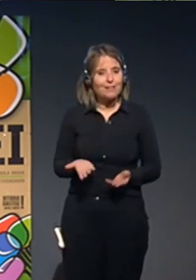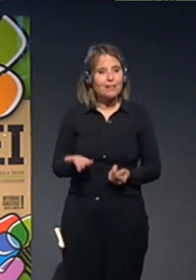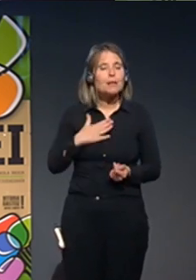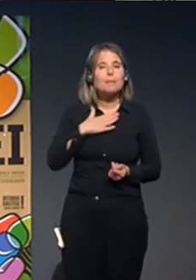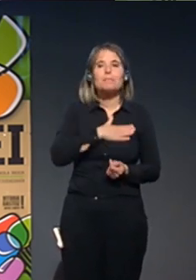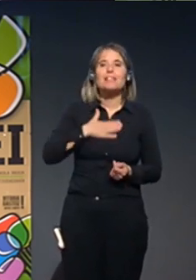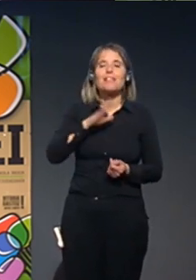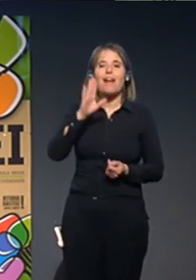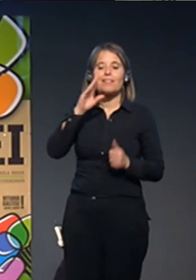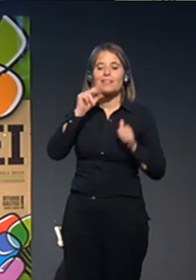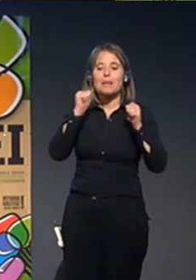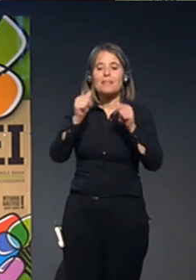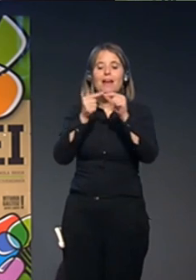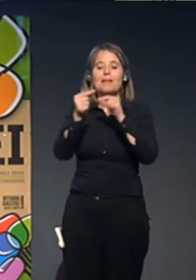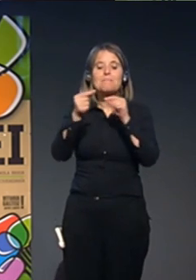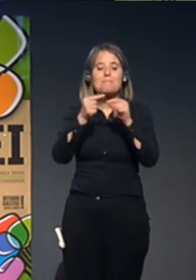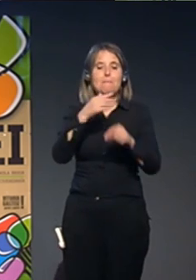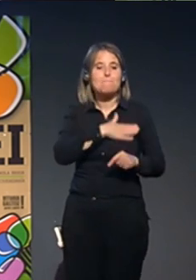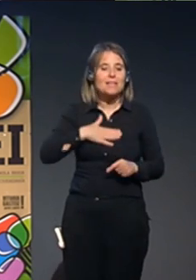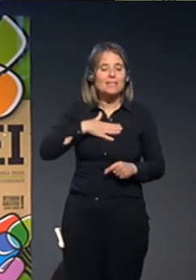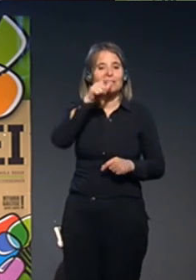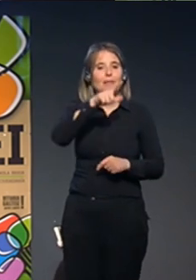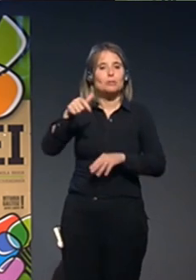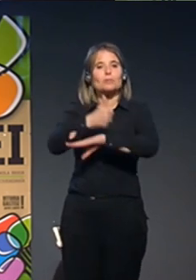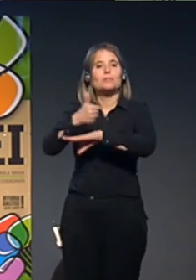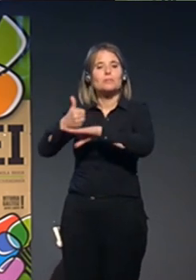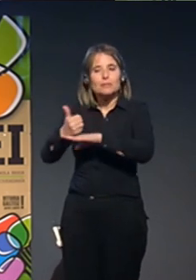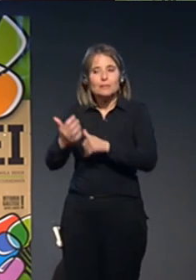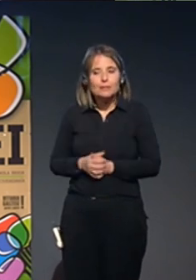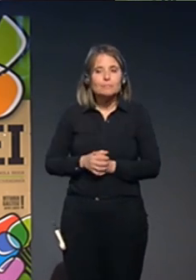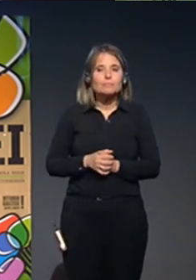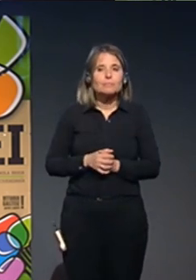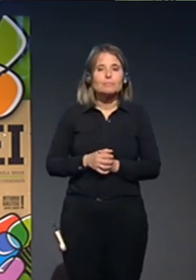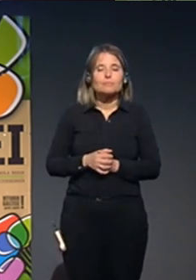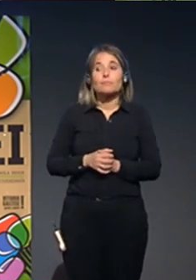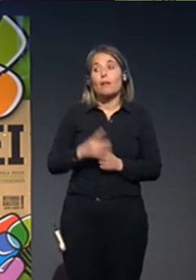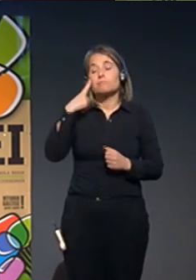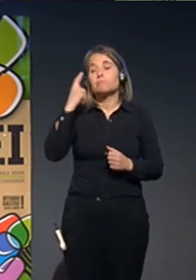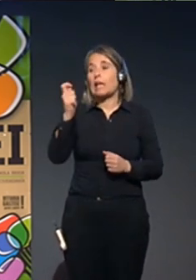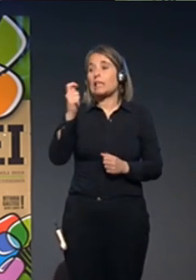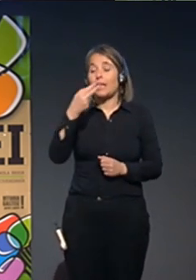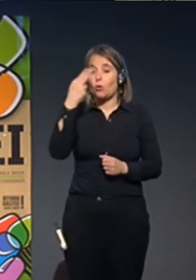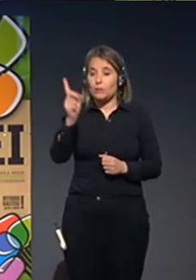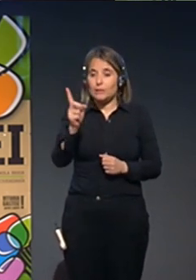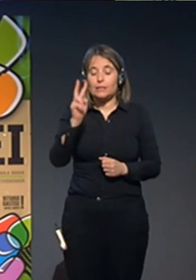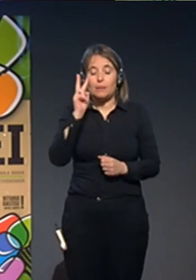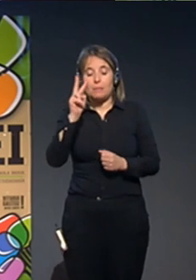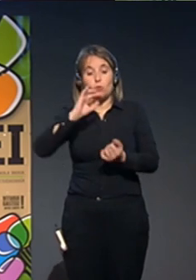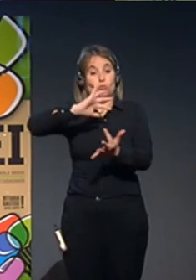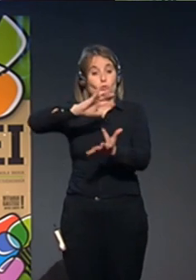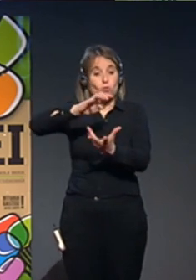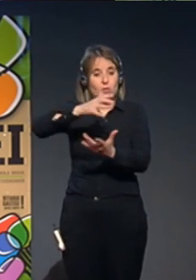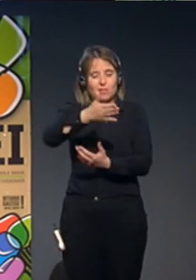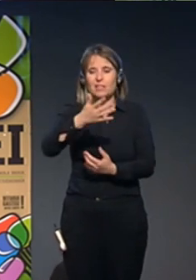de empezar a medir el bienestar de los y las ciudadanas eh que no interesa y cada vez vemos más noticias que nos hablan